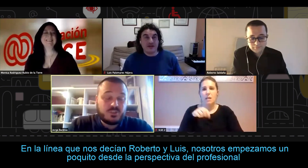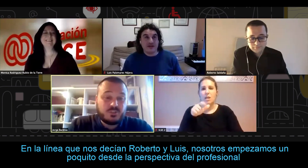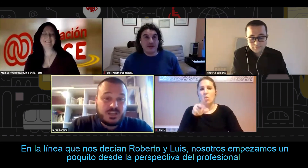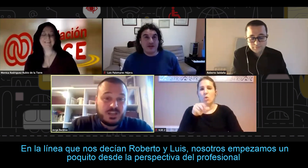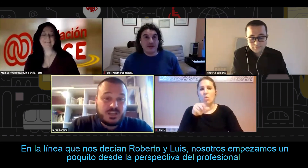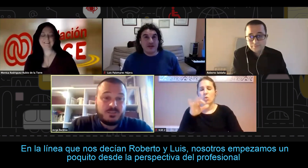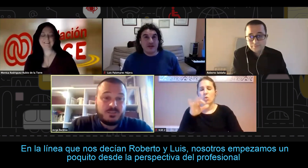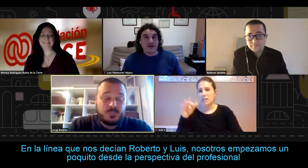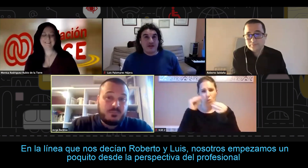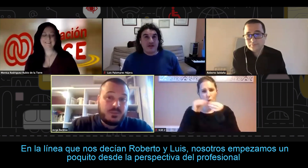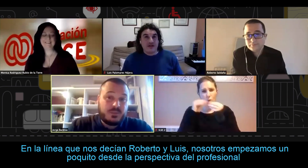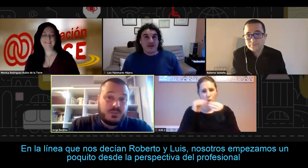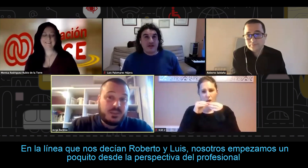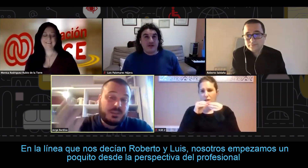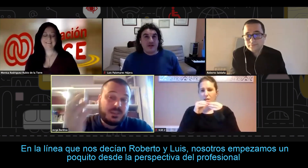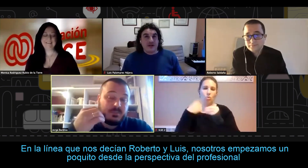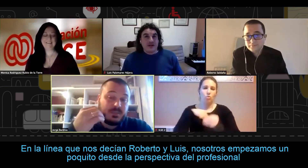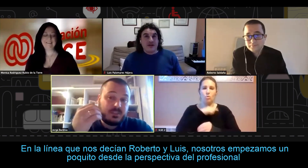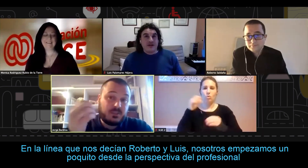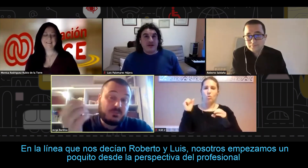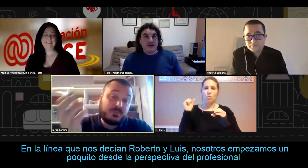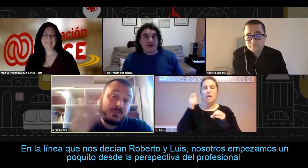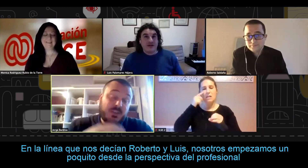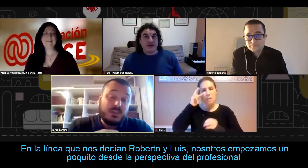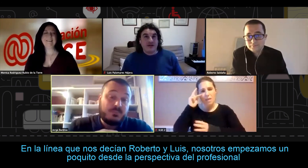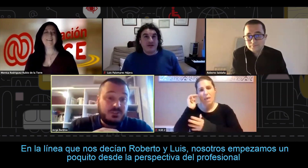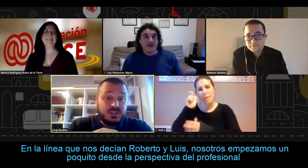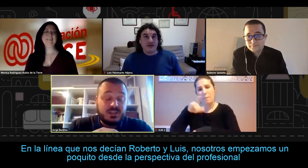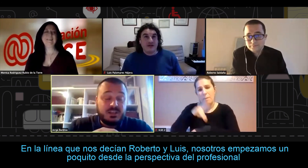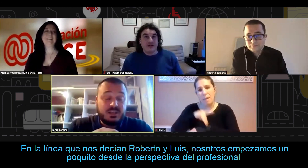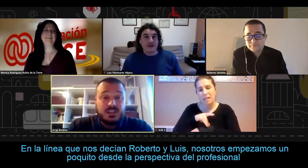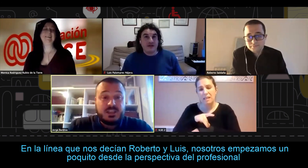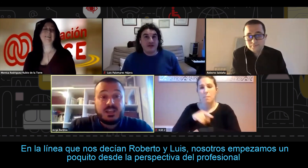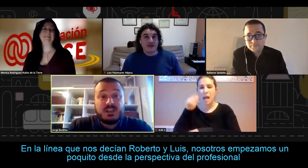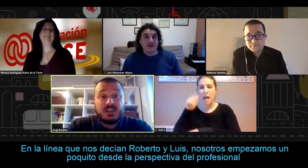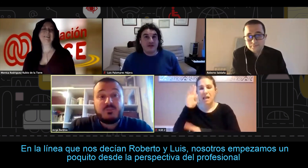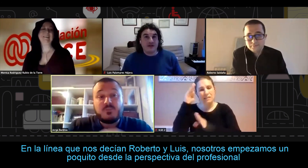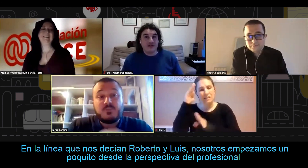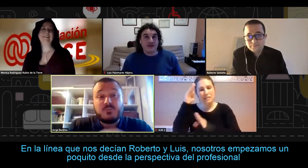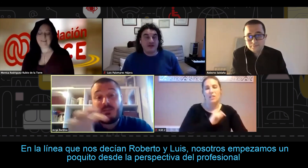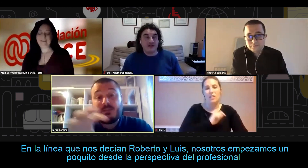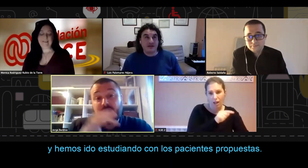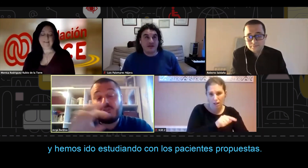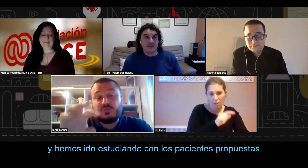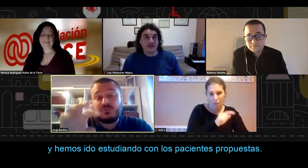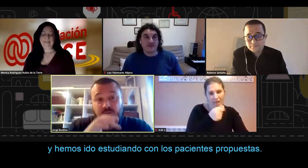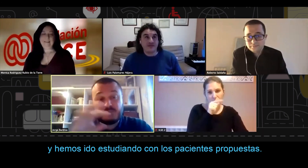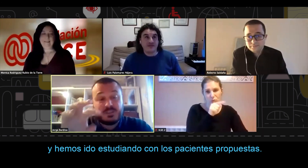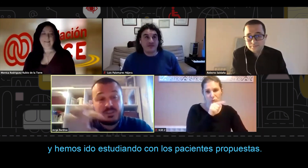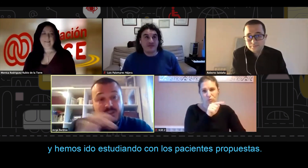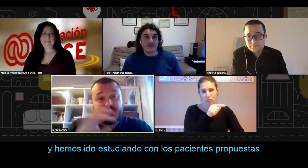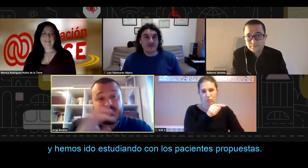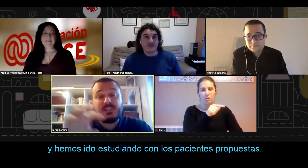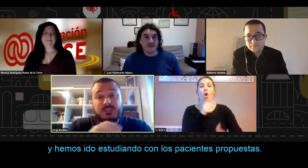en vez de venir de la experiencia del paciente, lo que hicimos fue primero de la del profesional, y ahí hemos ido estudiando con los